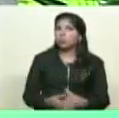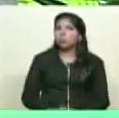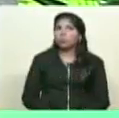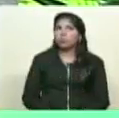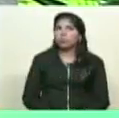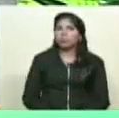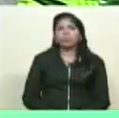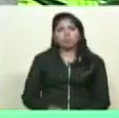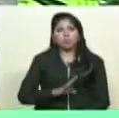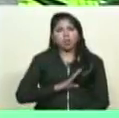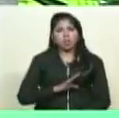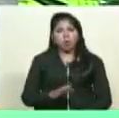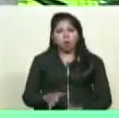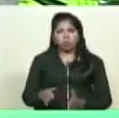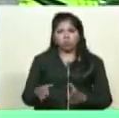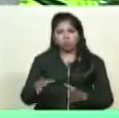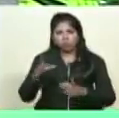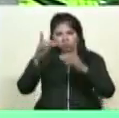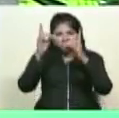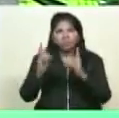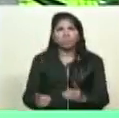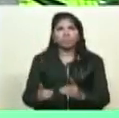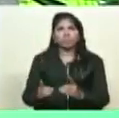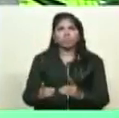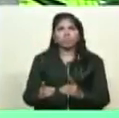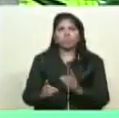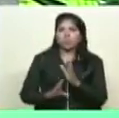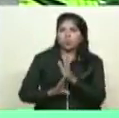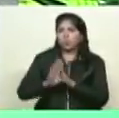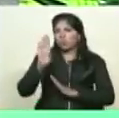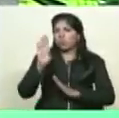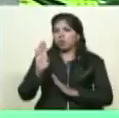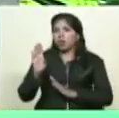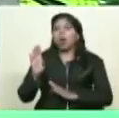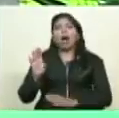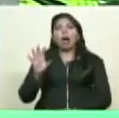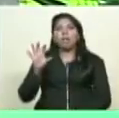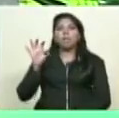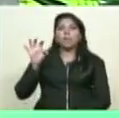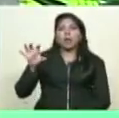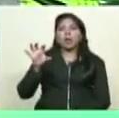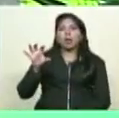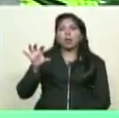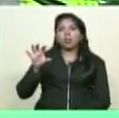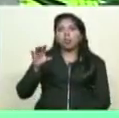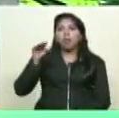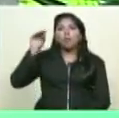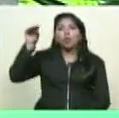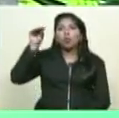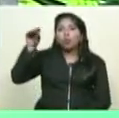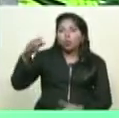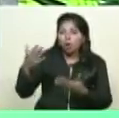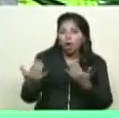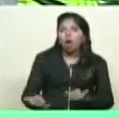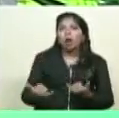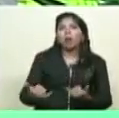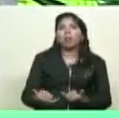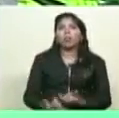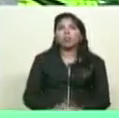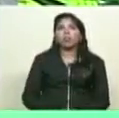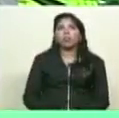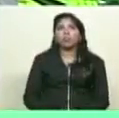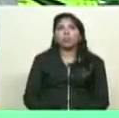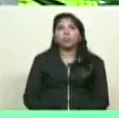las riendas del desarrollo económico presente y futuro, camarada. Ya vamos a hablar de